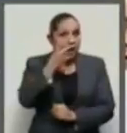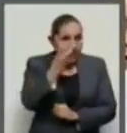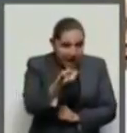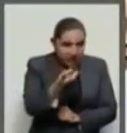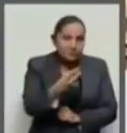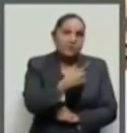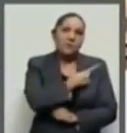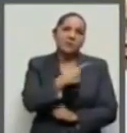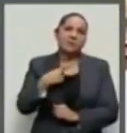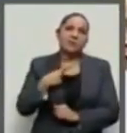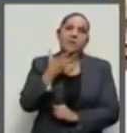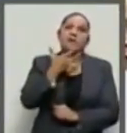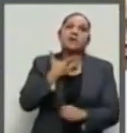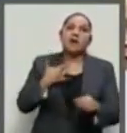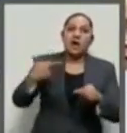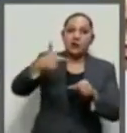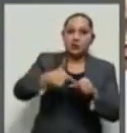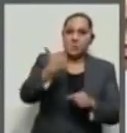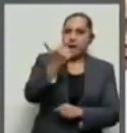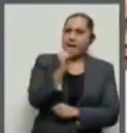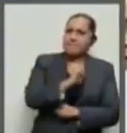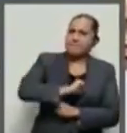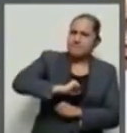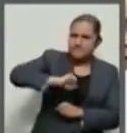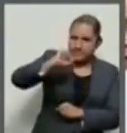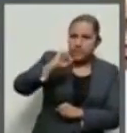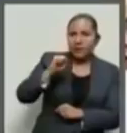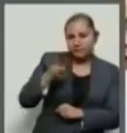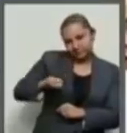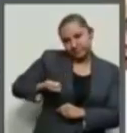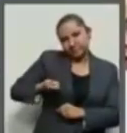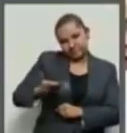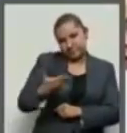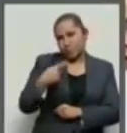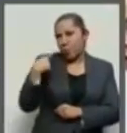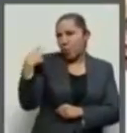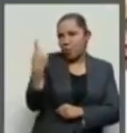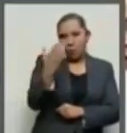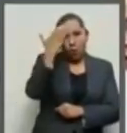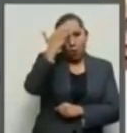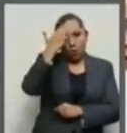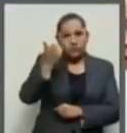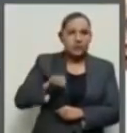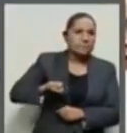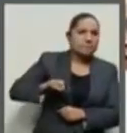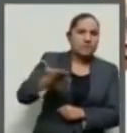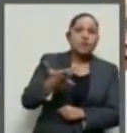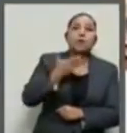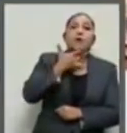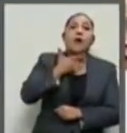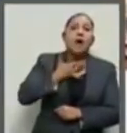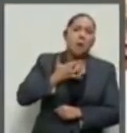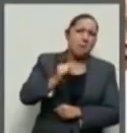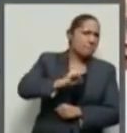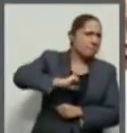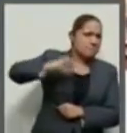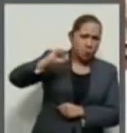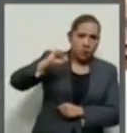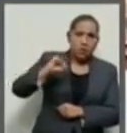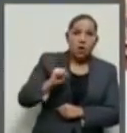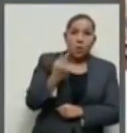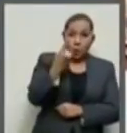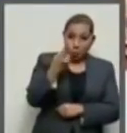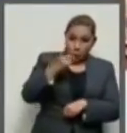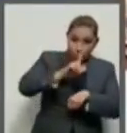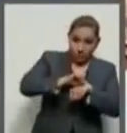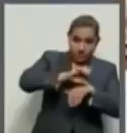el precio de la gasolina, mejor conocido como el gasolinazo. Un aumento de 15% de un día